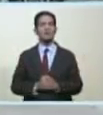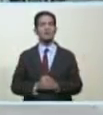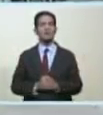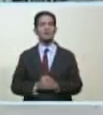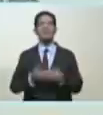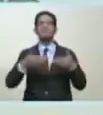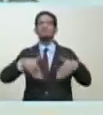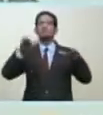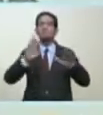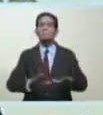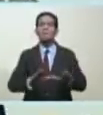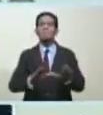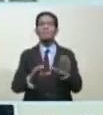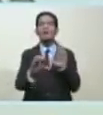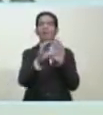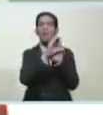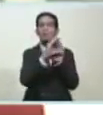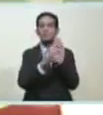¿Suspender la constitución?